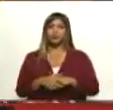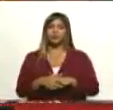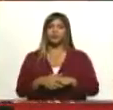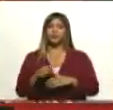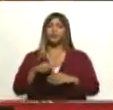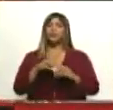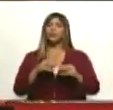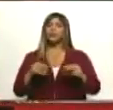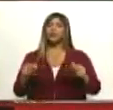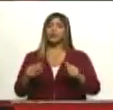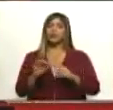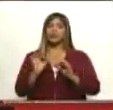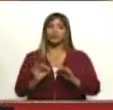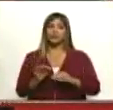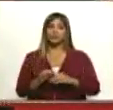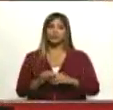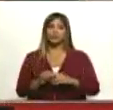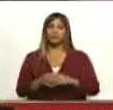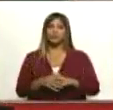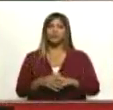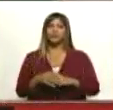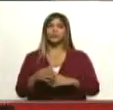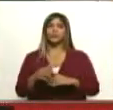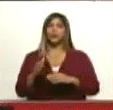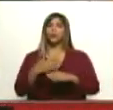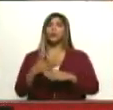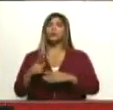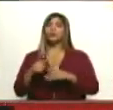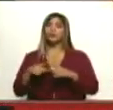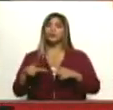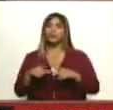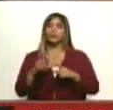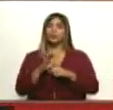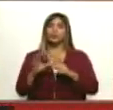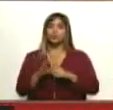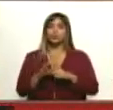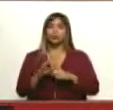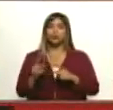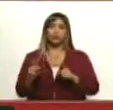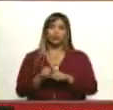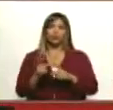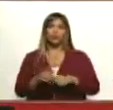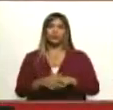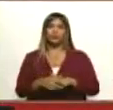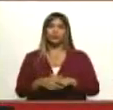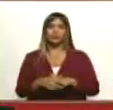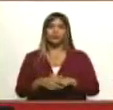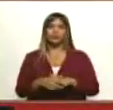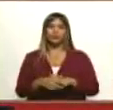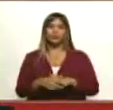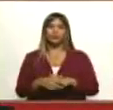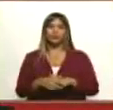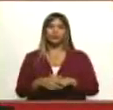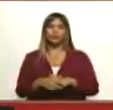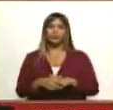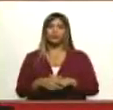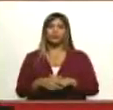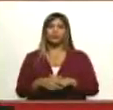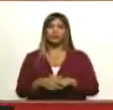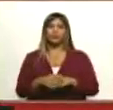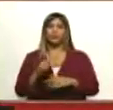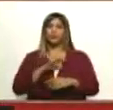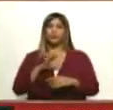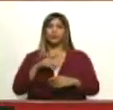esta Tierra Firme compartíamos un espacio cultural común y fue la